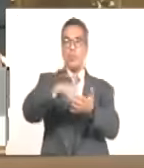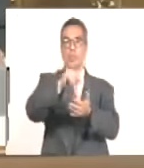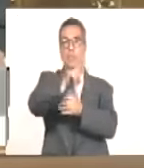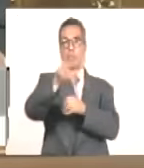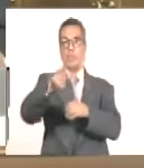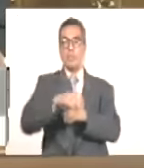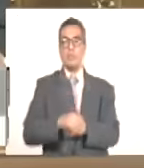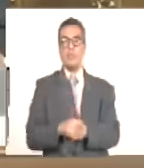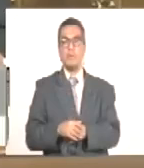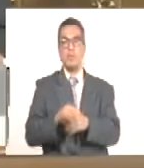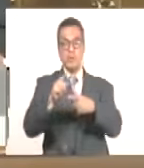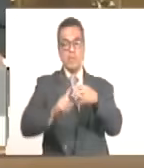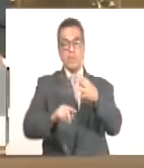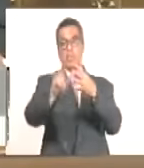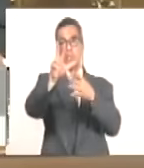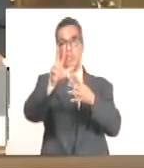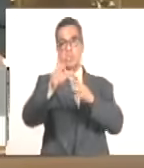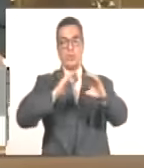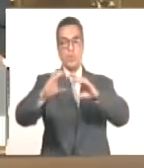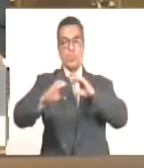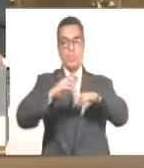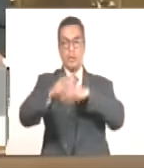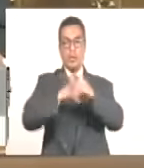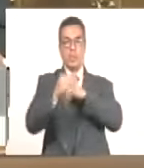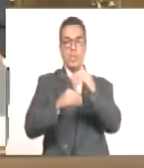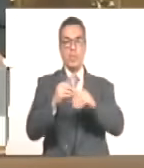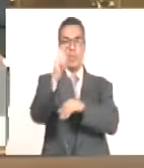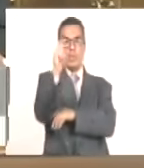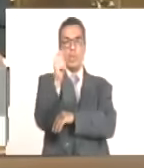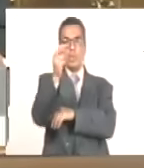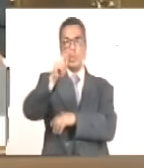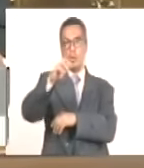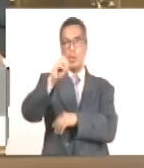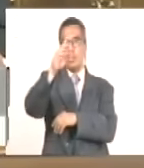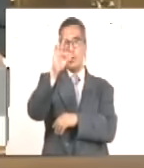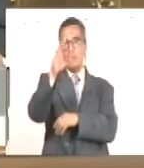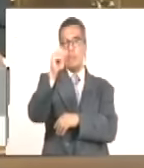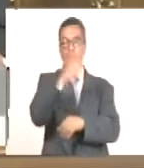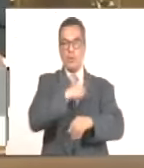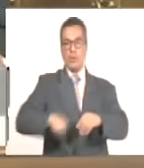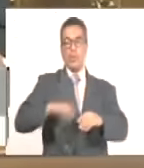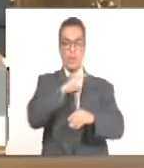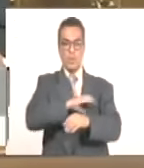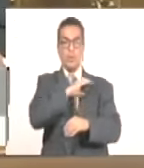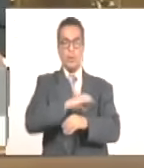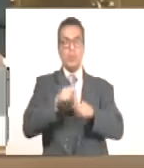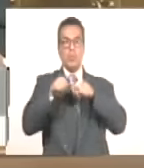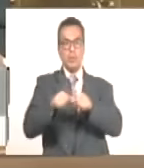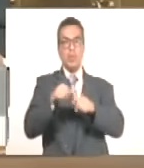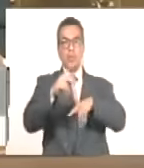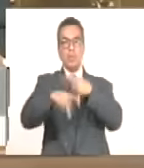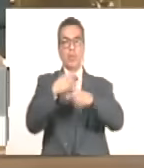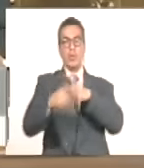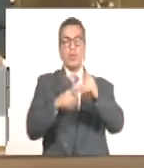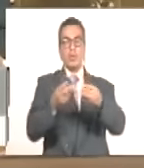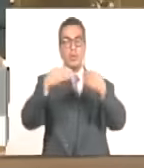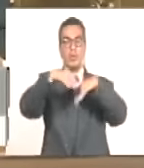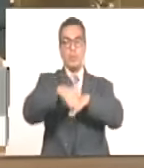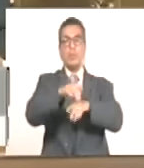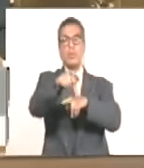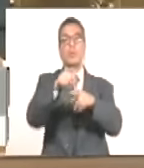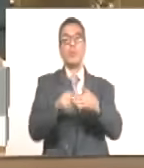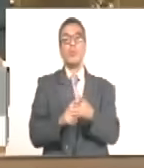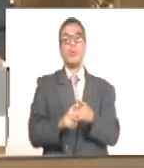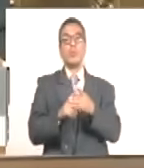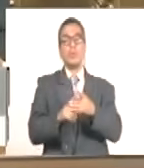2023. Tercero, comunicación suscrita por el diputado Rodolfo Crespo, presidente de la Comisión Permanente de Desarrollo Social Integral,